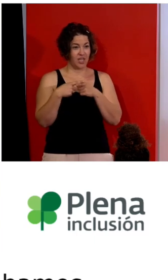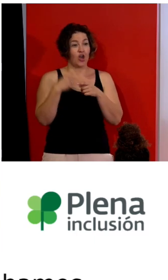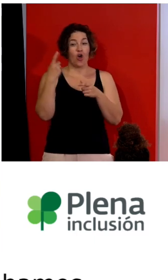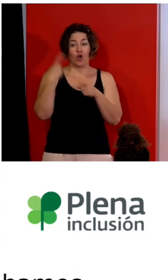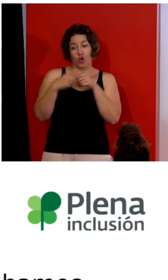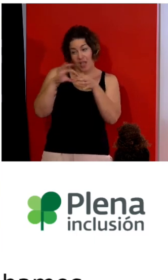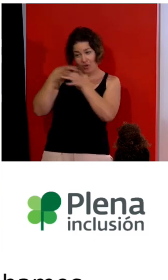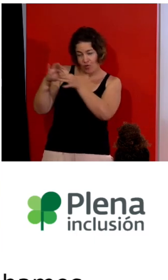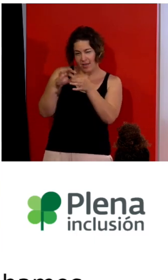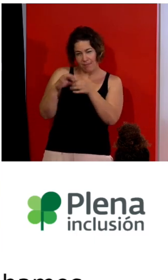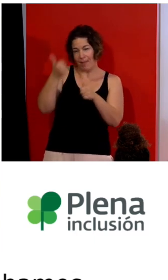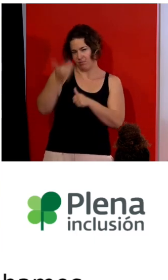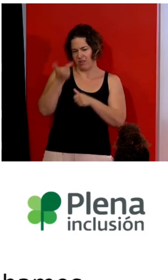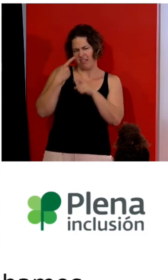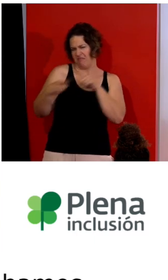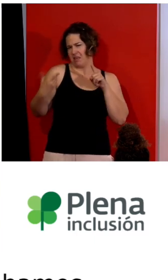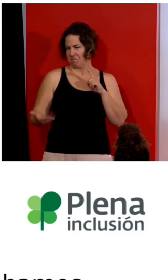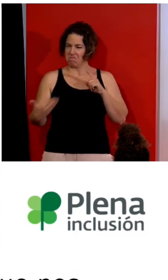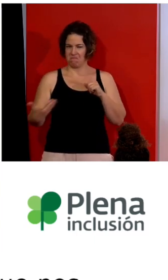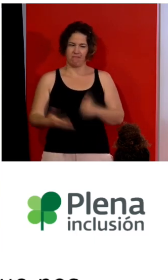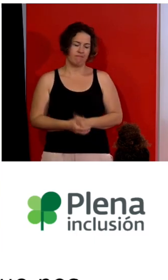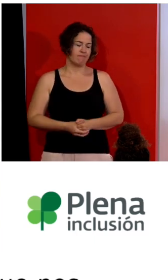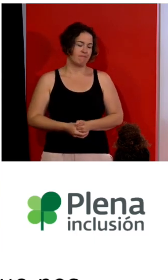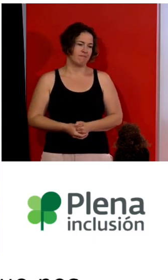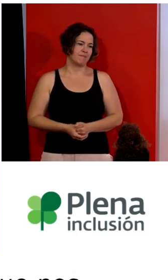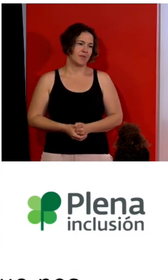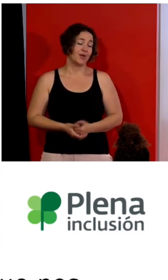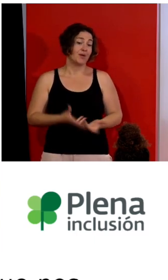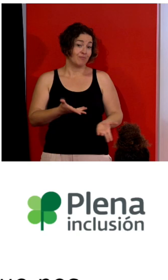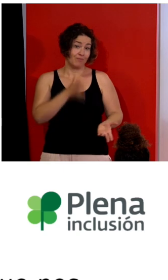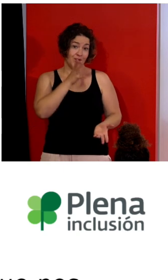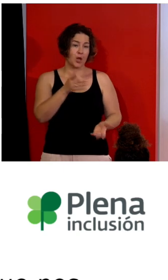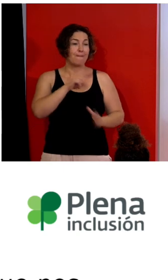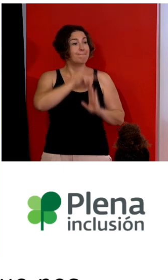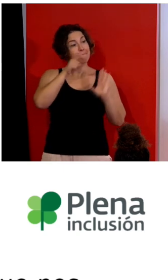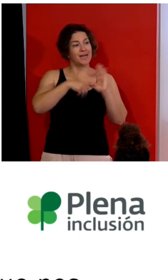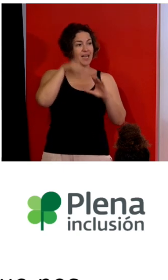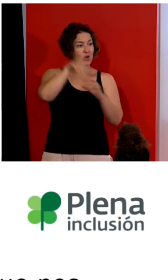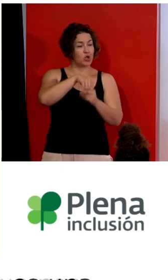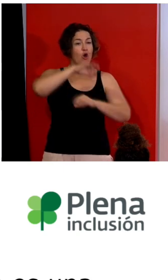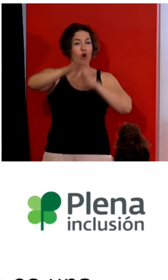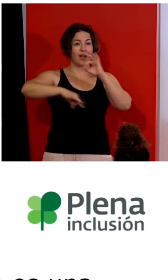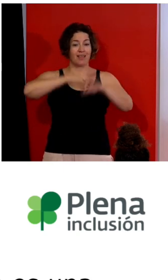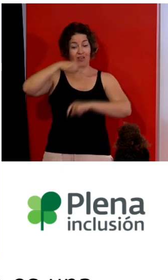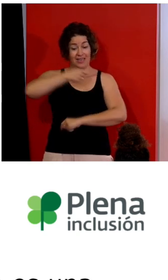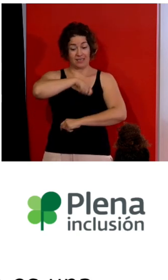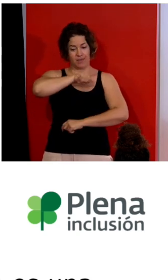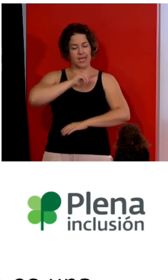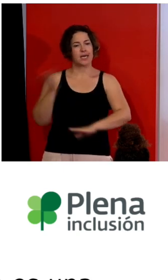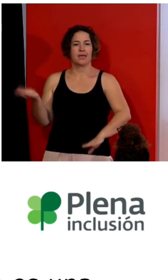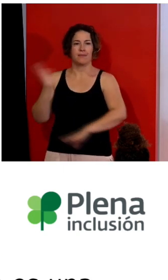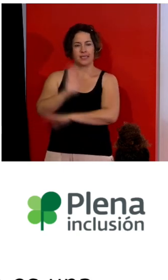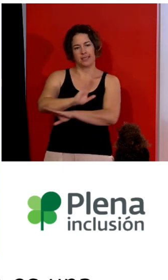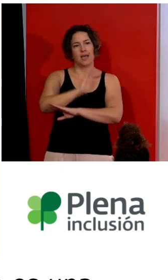lo que nos diferencia. De hecho, Plena Inclusión es una organización que representa en España a las personas